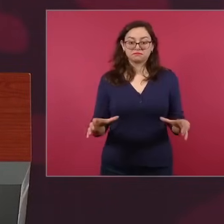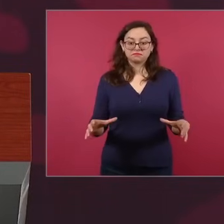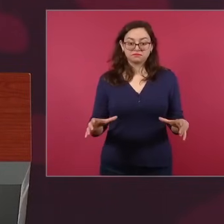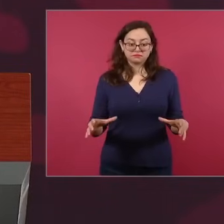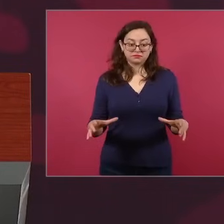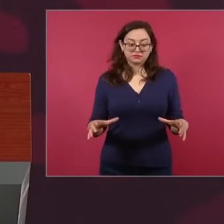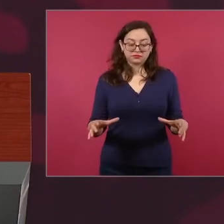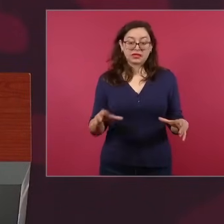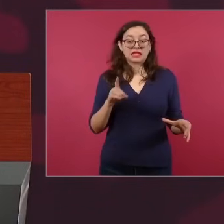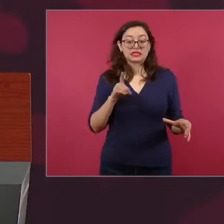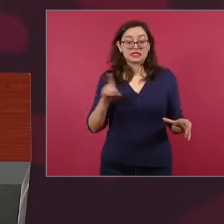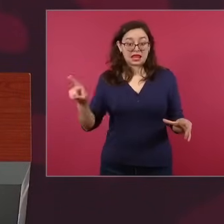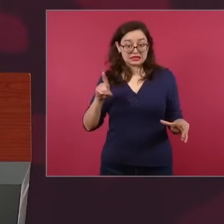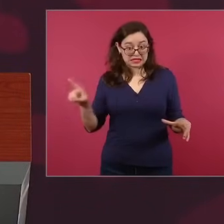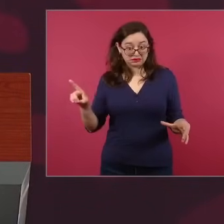todo el mundo.